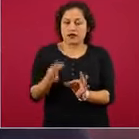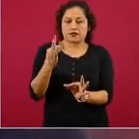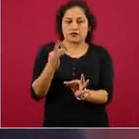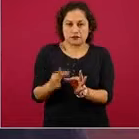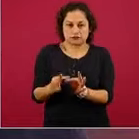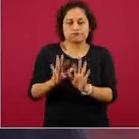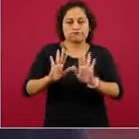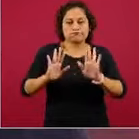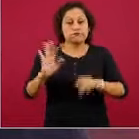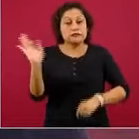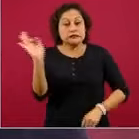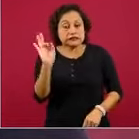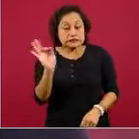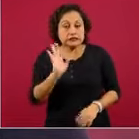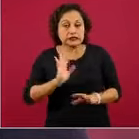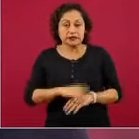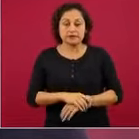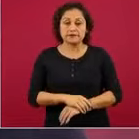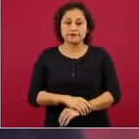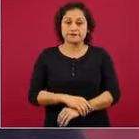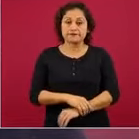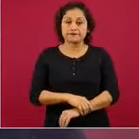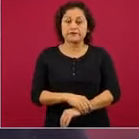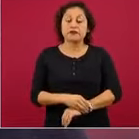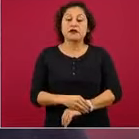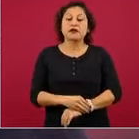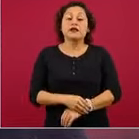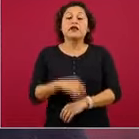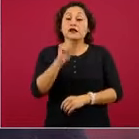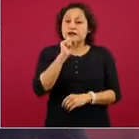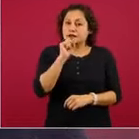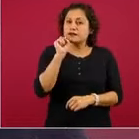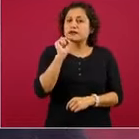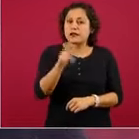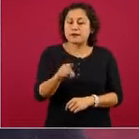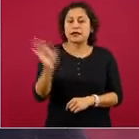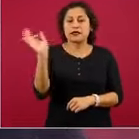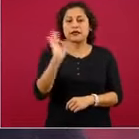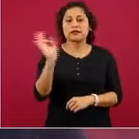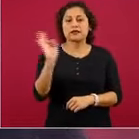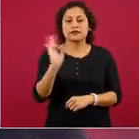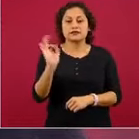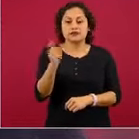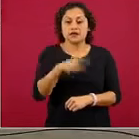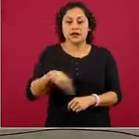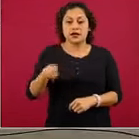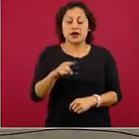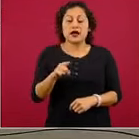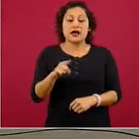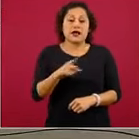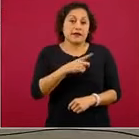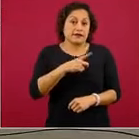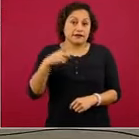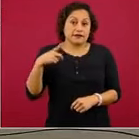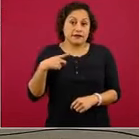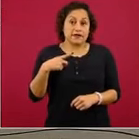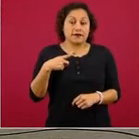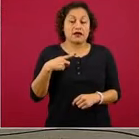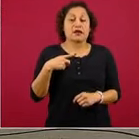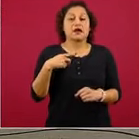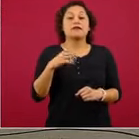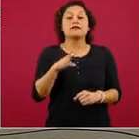se ha comentado y que además tendrá que ir de la mano, lógicamente, con la logística que se va a proponer para